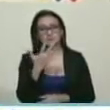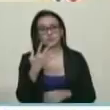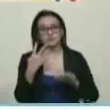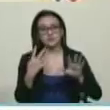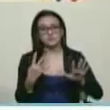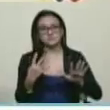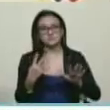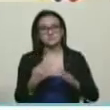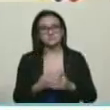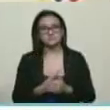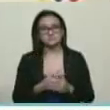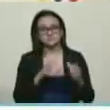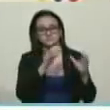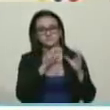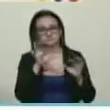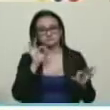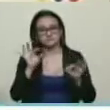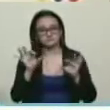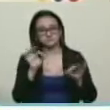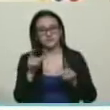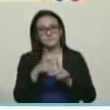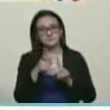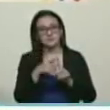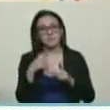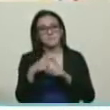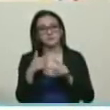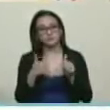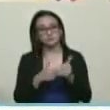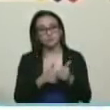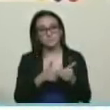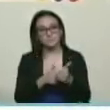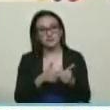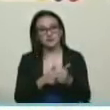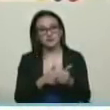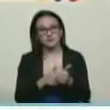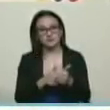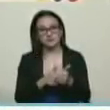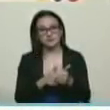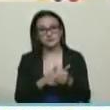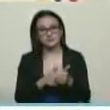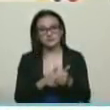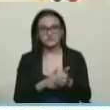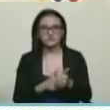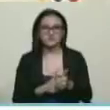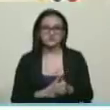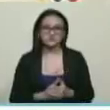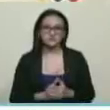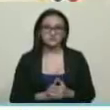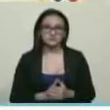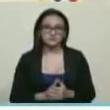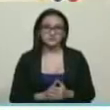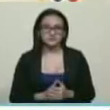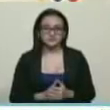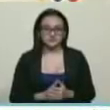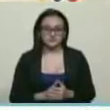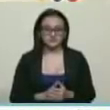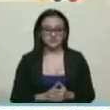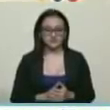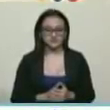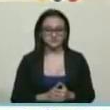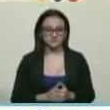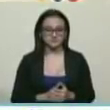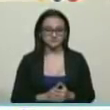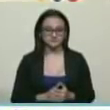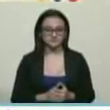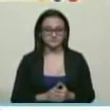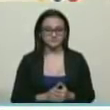2.459 cargos a elegir principales entre concejales y concejalas y por supuesto los